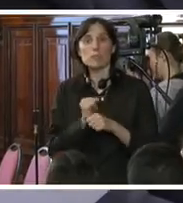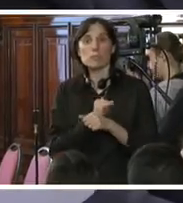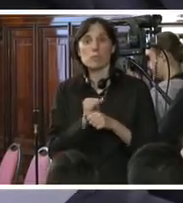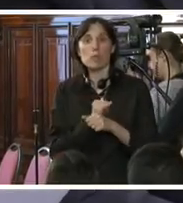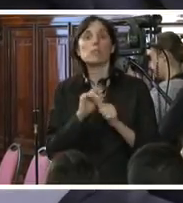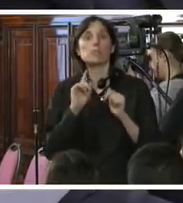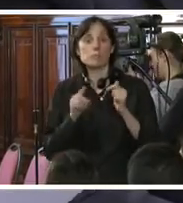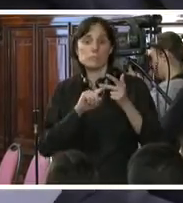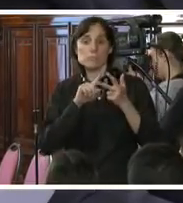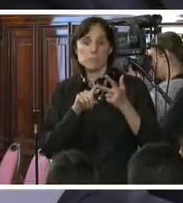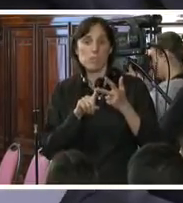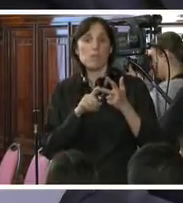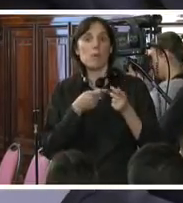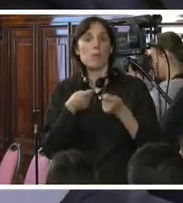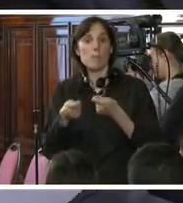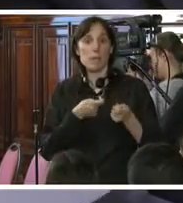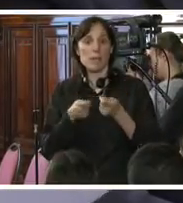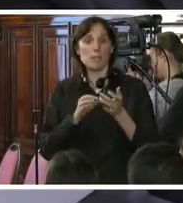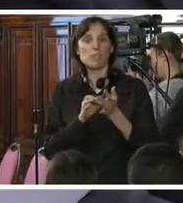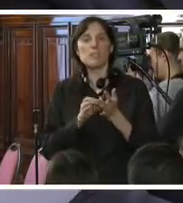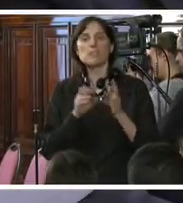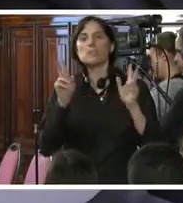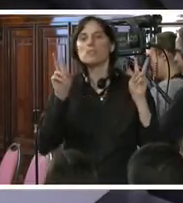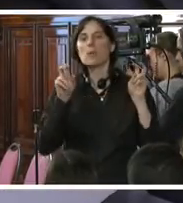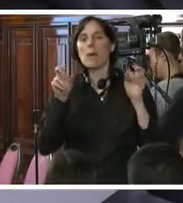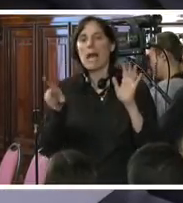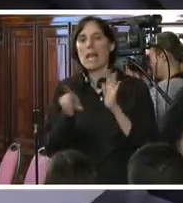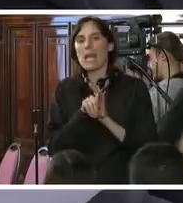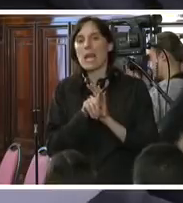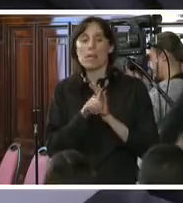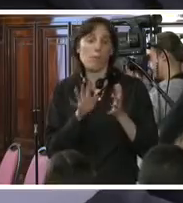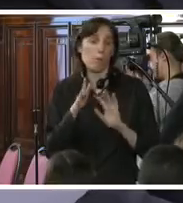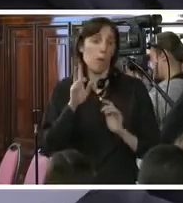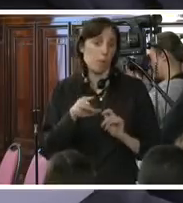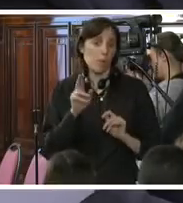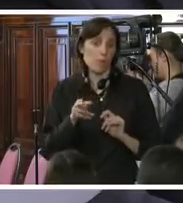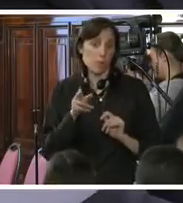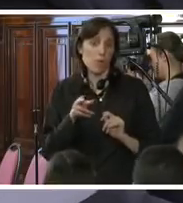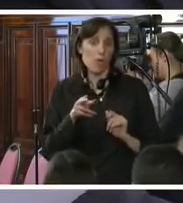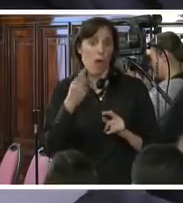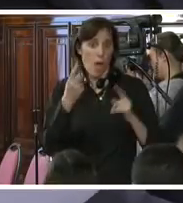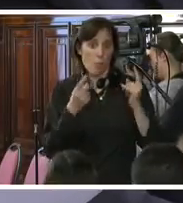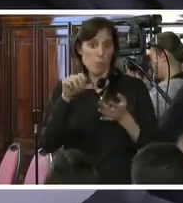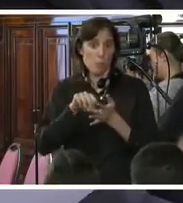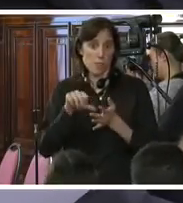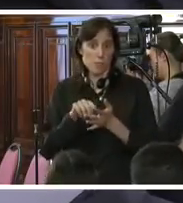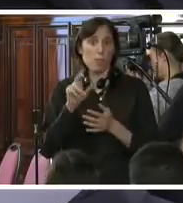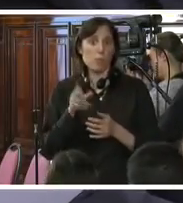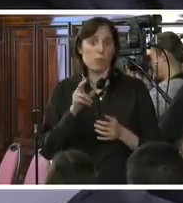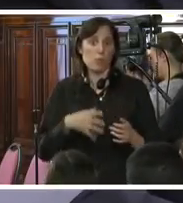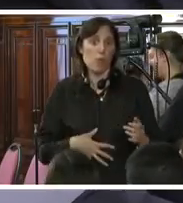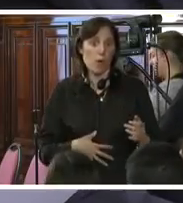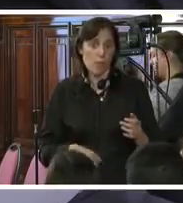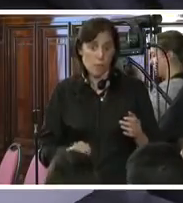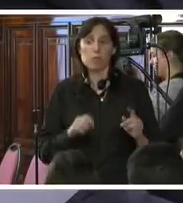de los prestadores de servicio. Sobre las barreras legales, estas van desde la prohibición legal del acceso al aborto para mujeres y niñas